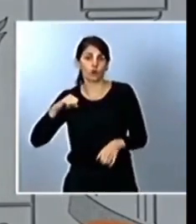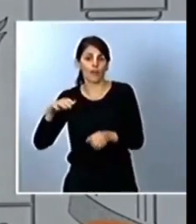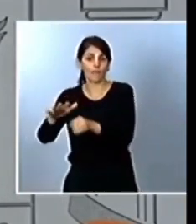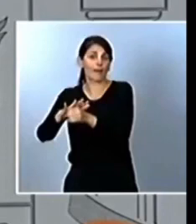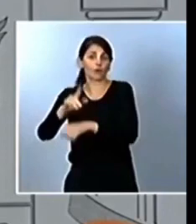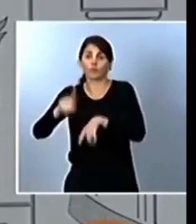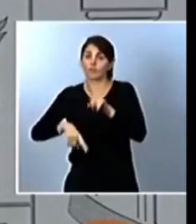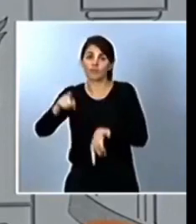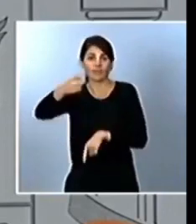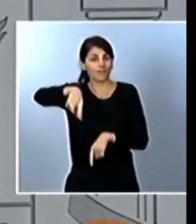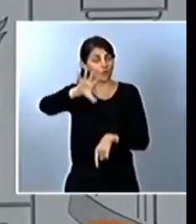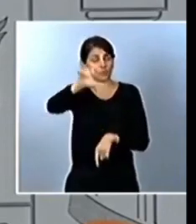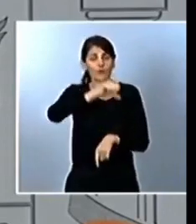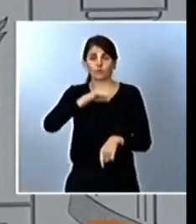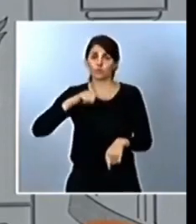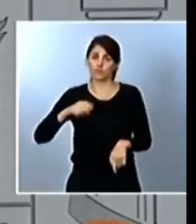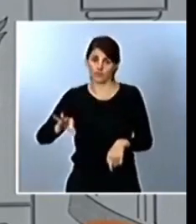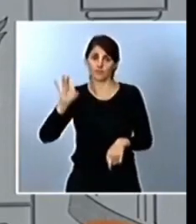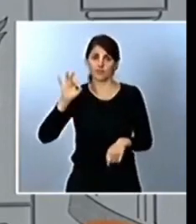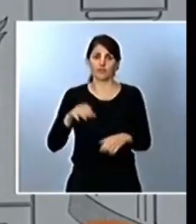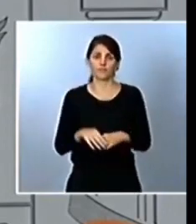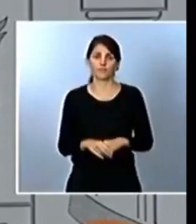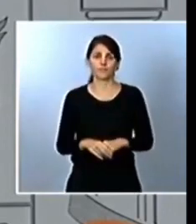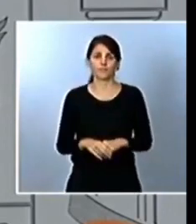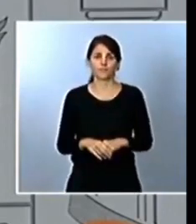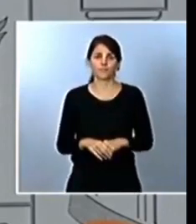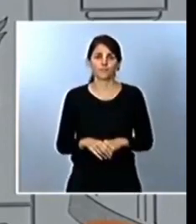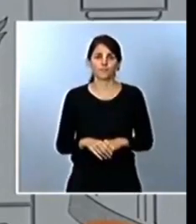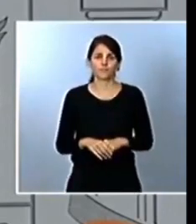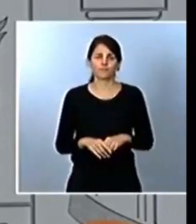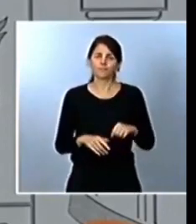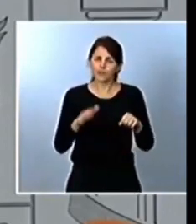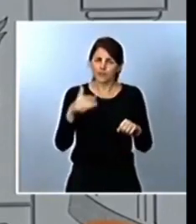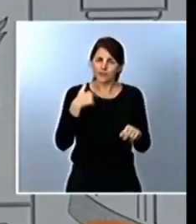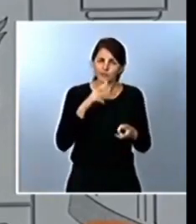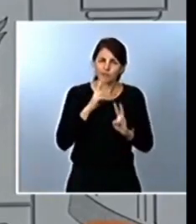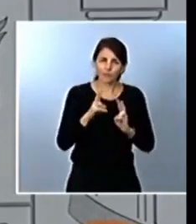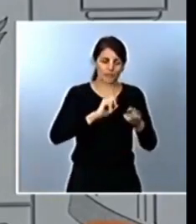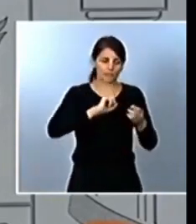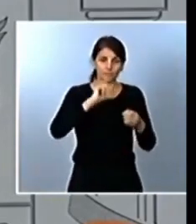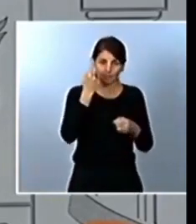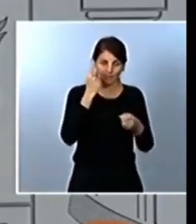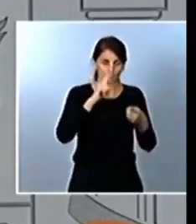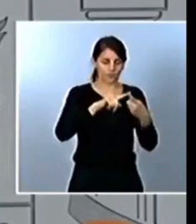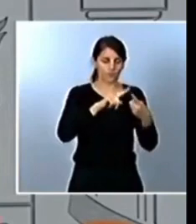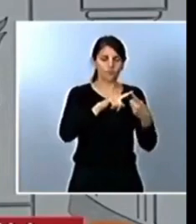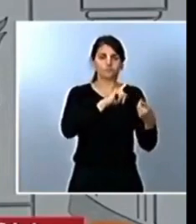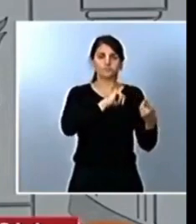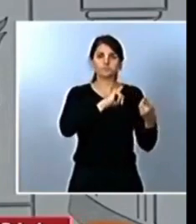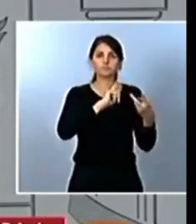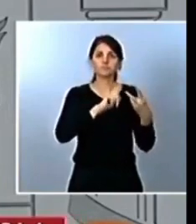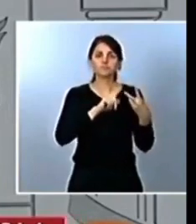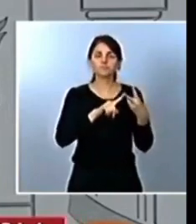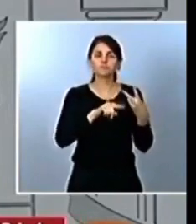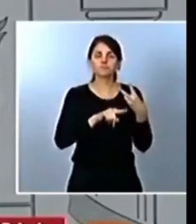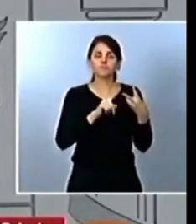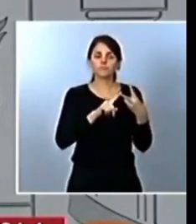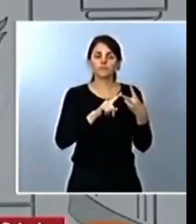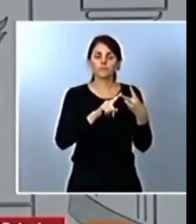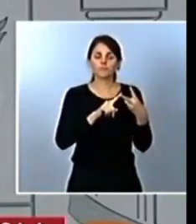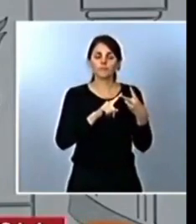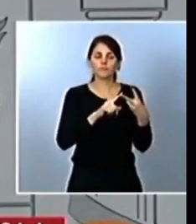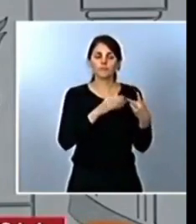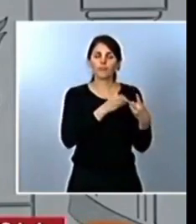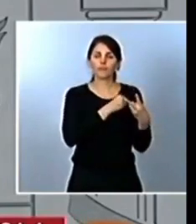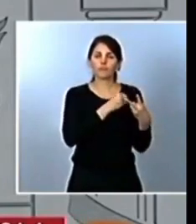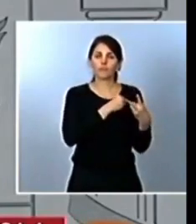Esto en relación con su primera pregunta. Será, en consecuencia, el Consejo Interterritorial. En segundo lugar, en relación con, si me permite,